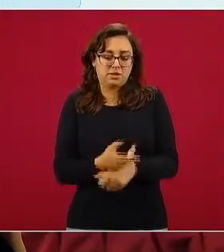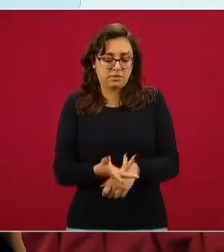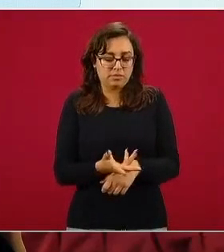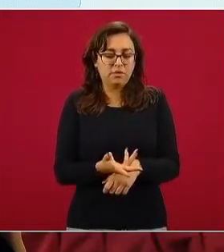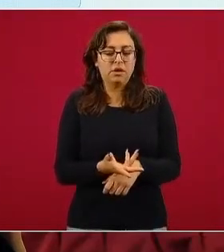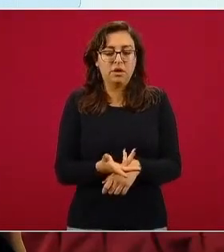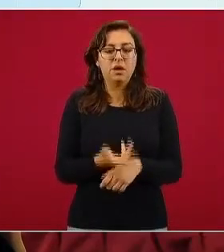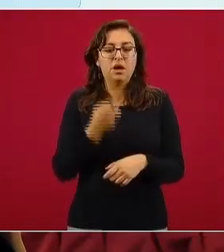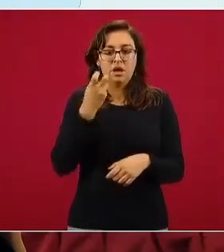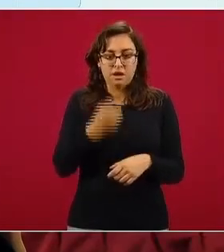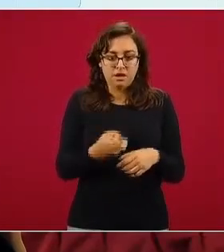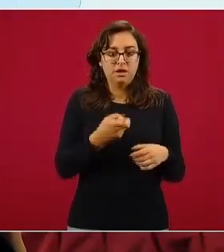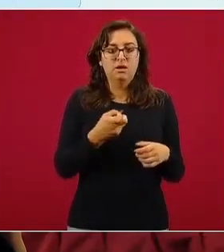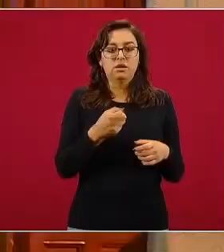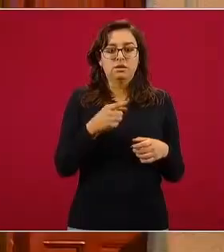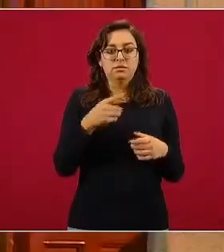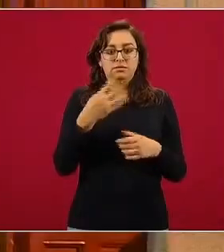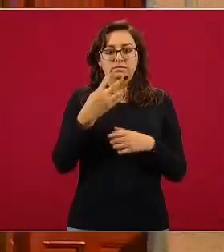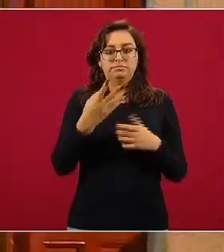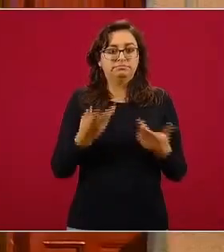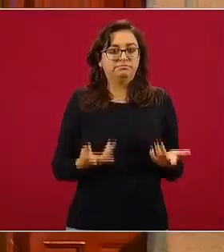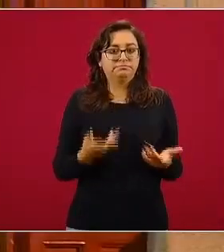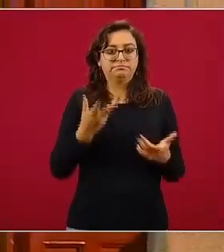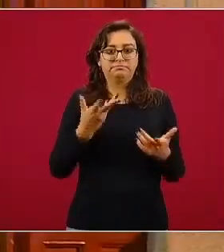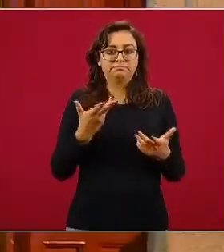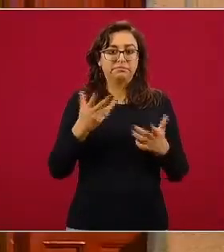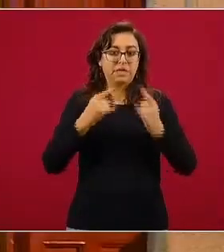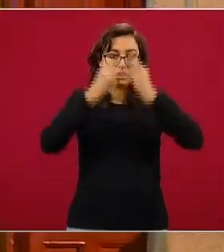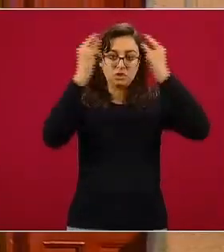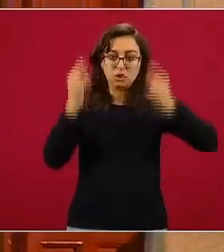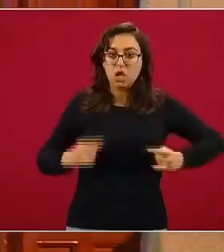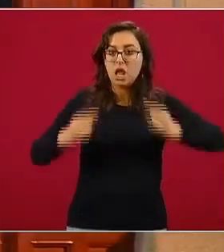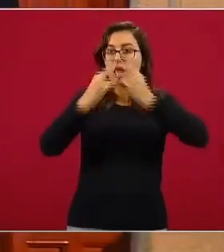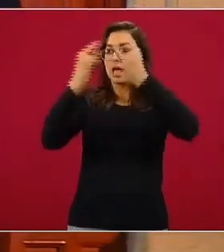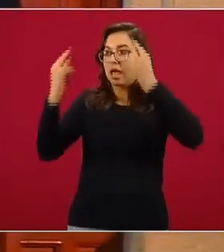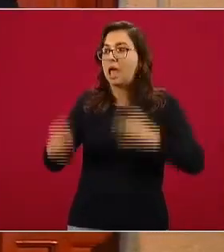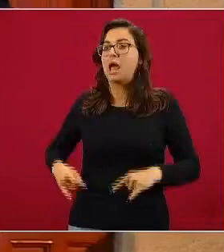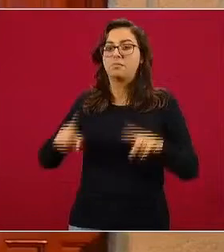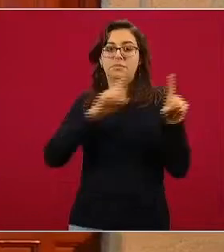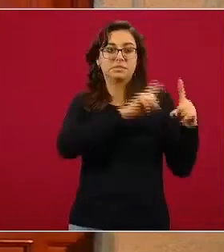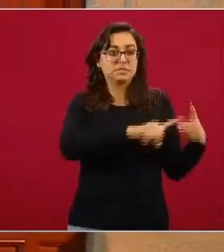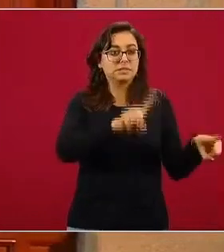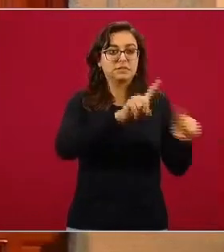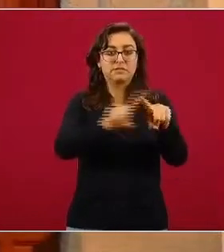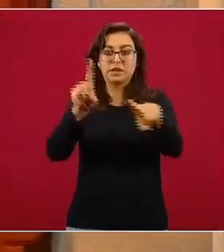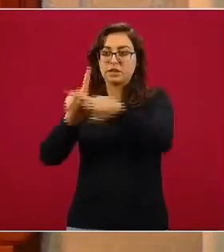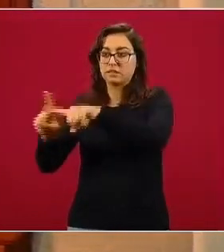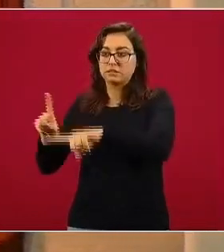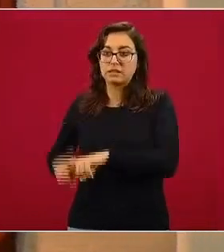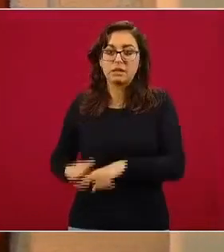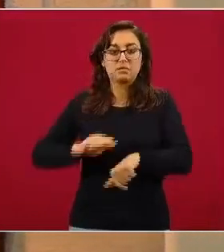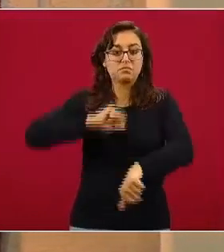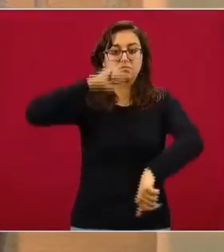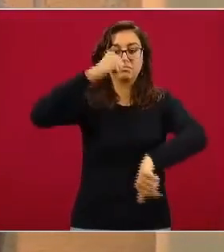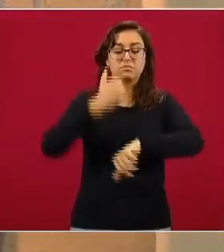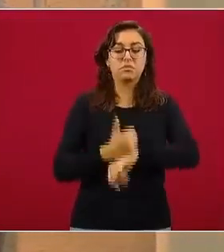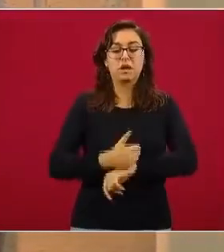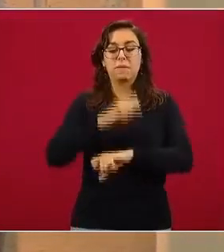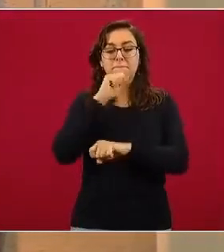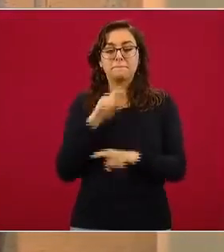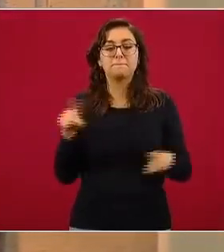sector de tener estas unidades temporales, ¿no? Estas carpas geodésicas, estos diferentes unidades, lo que se hizo